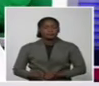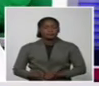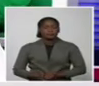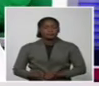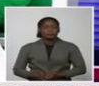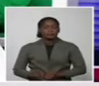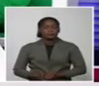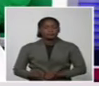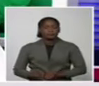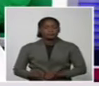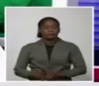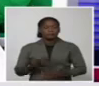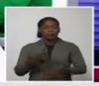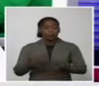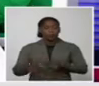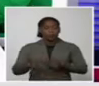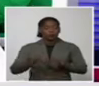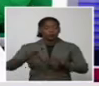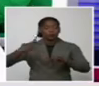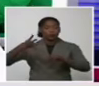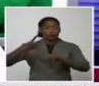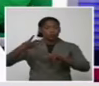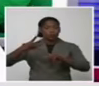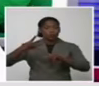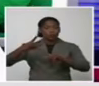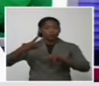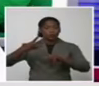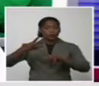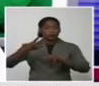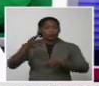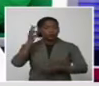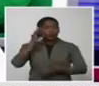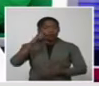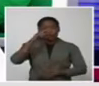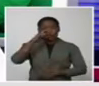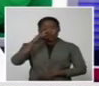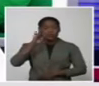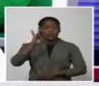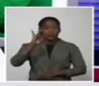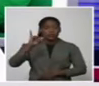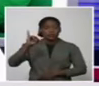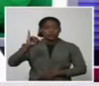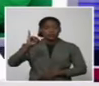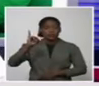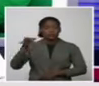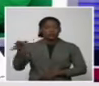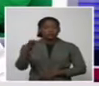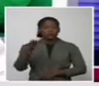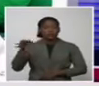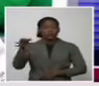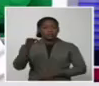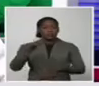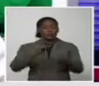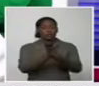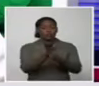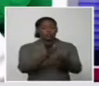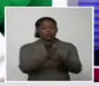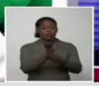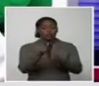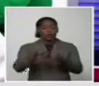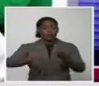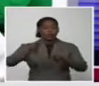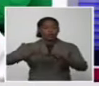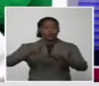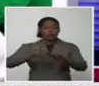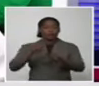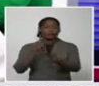Fallece una paciente de 76 años de edad del municipio de Arroyo Naranjo, aquí en La Habana, contacto también